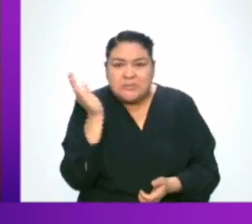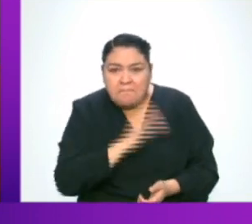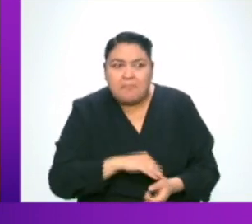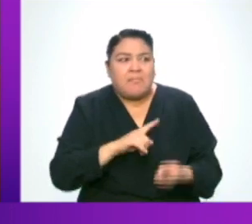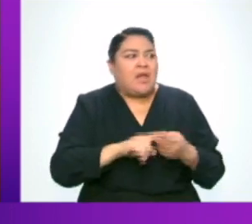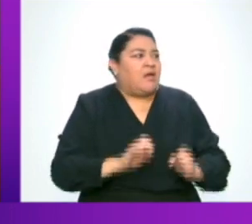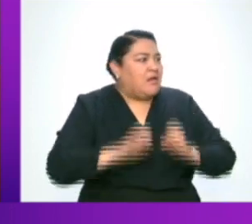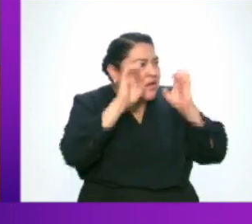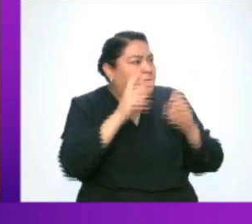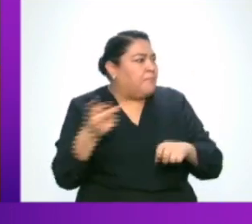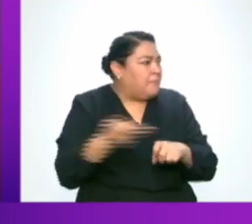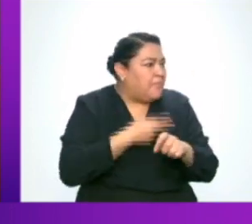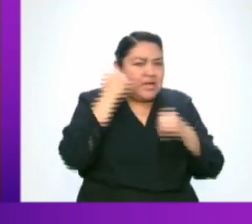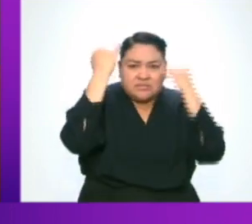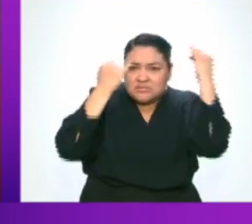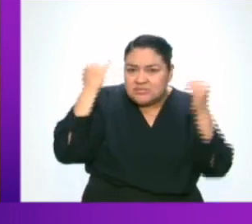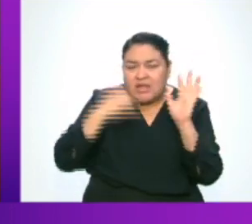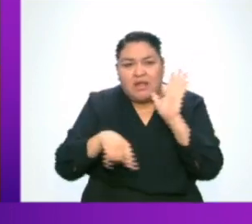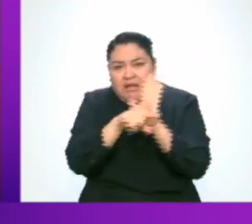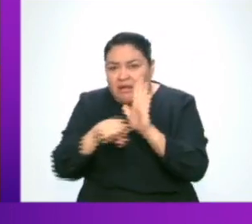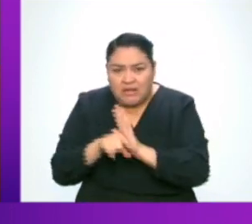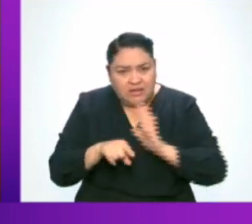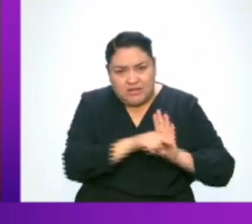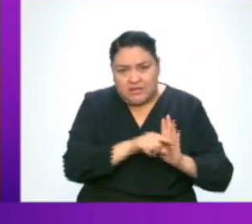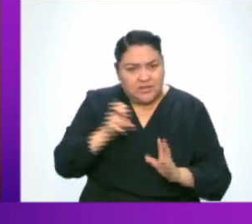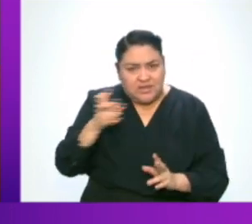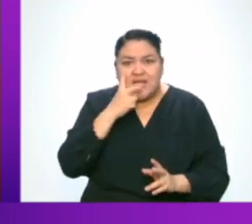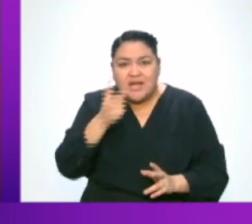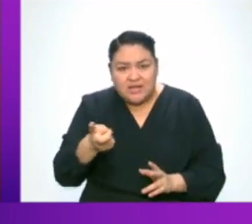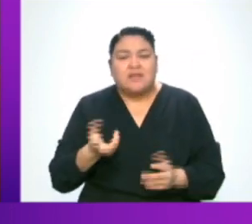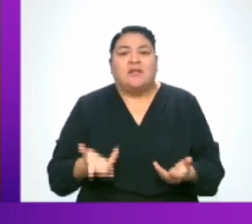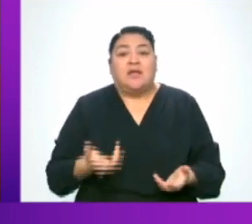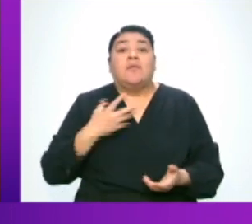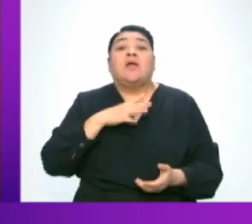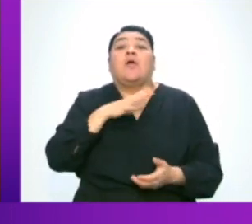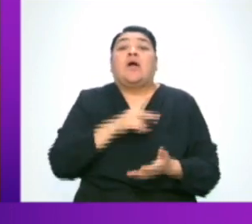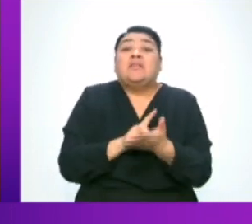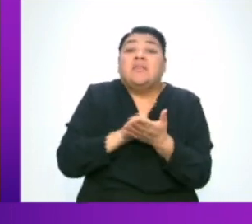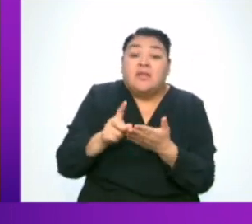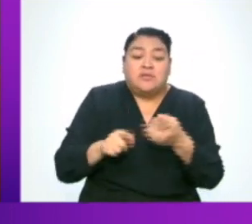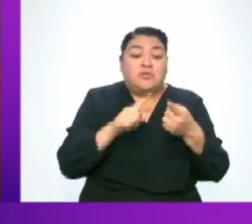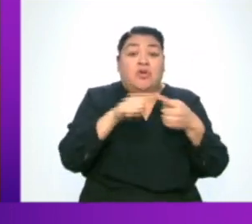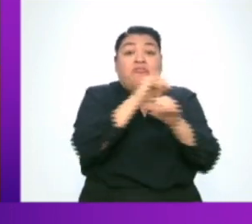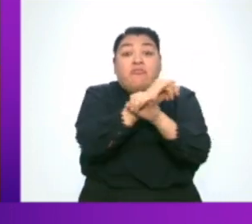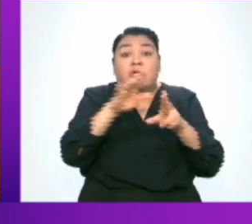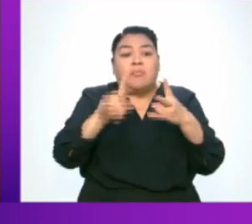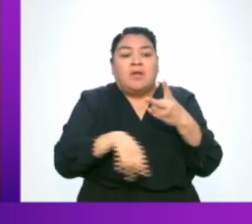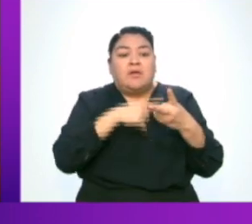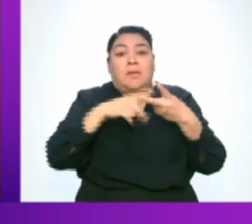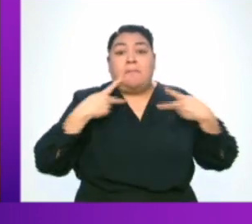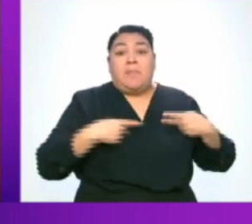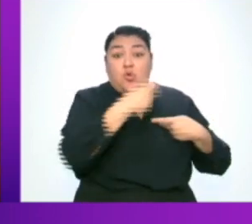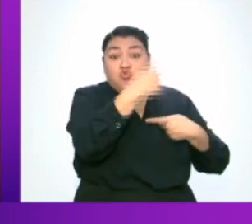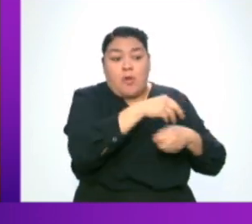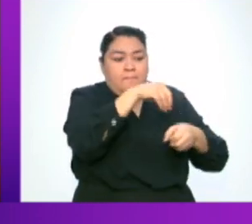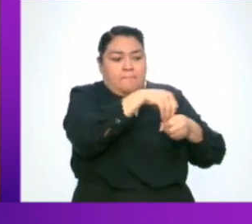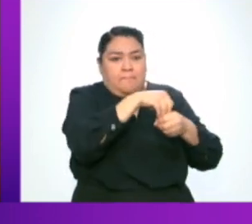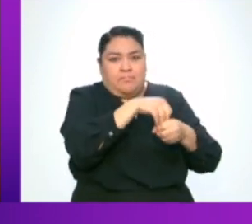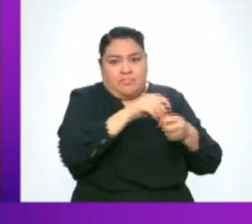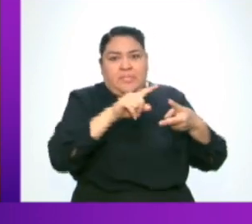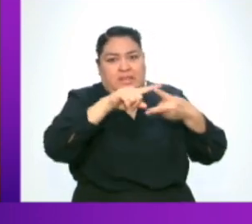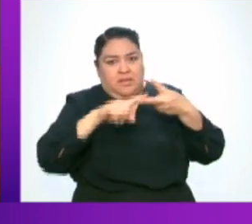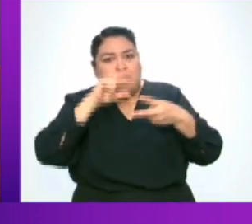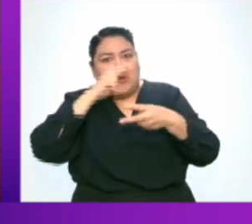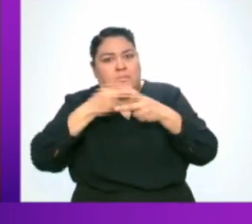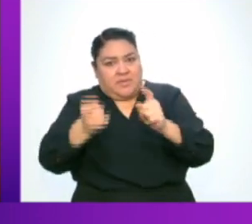edificio sobre estas cosas pero también de la la importancia de estos dos derechos y de lo que contiene este las